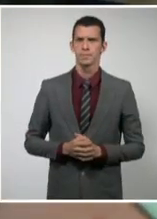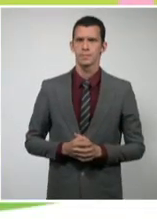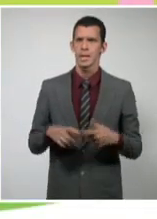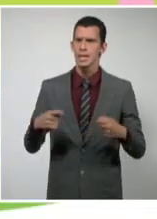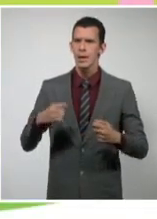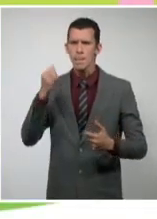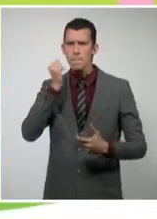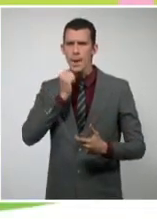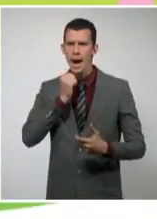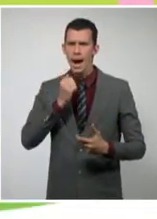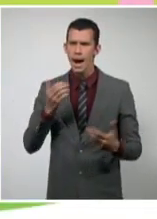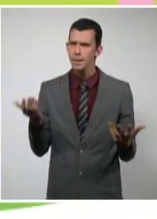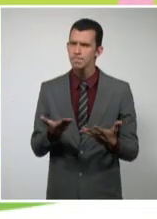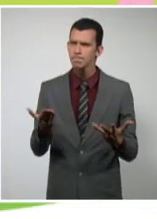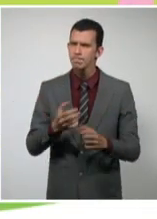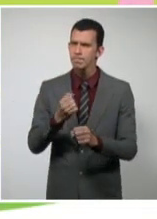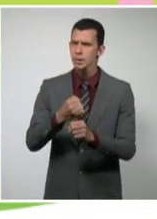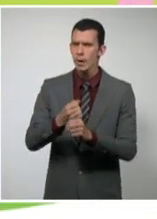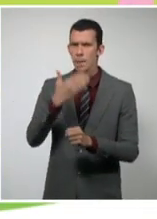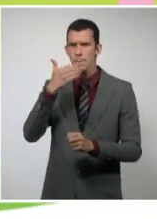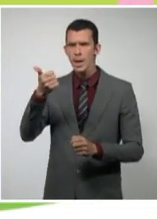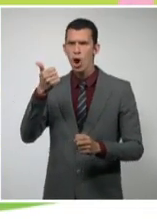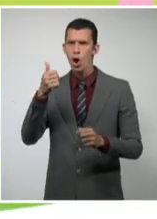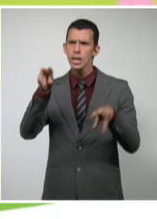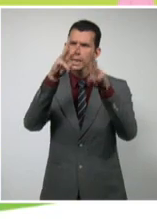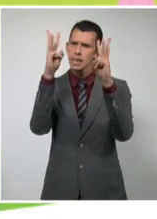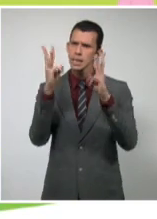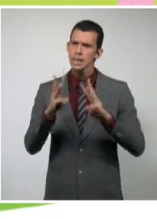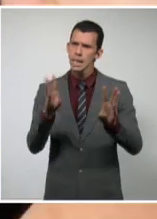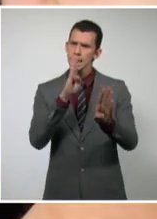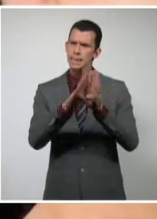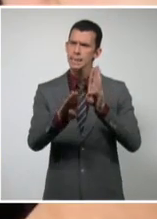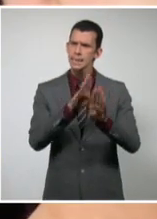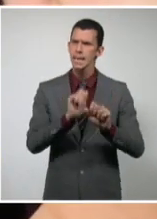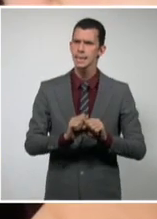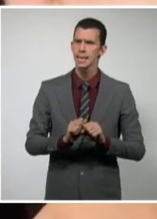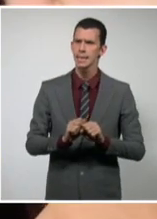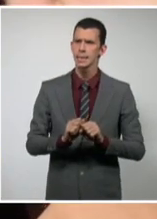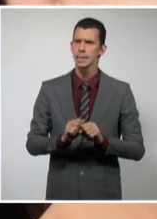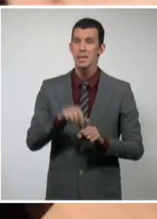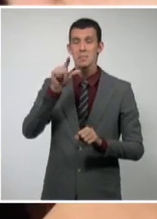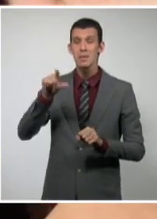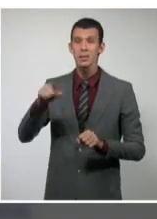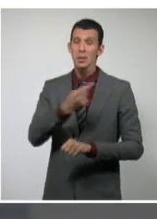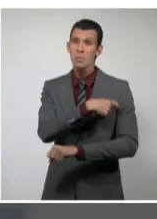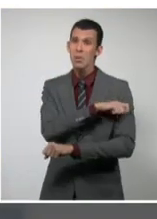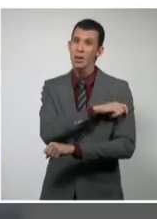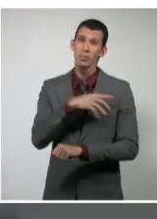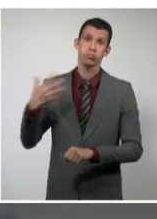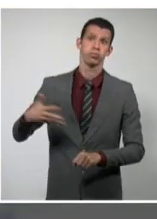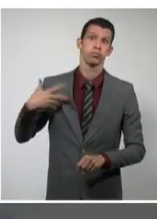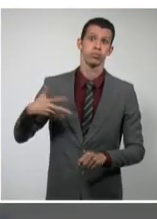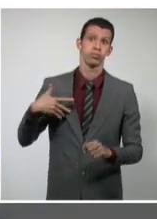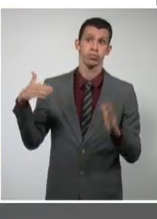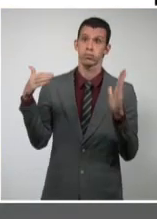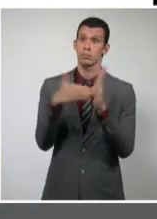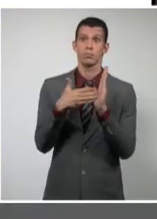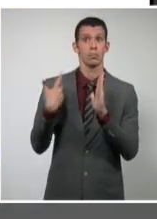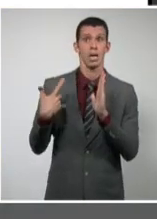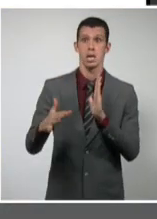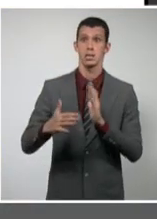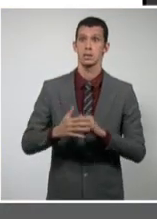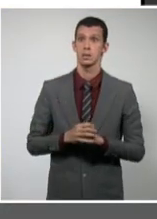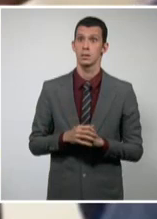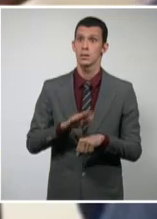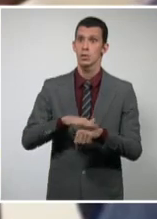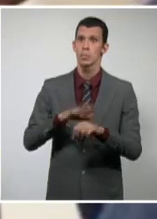funcionar eficientemente el comercio electrónico, una opción que ha generado quejas incontables de la población. En el camino de buscar soluciones, también desde